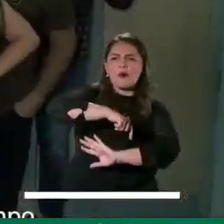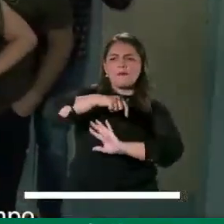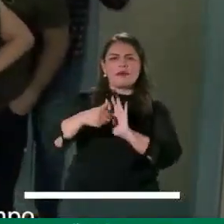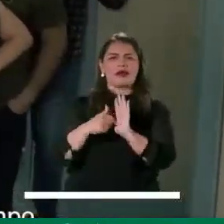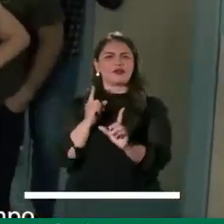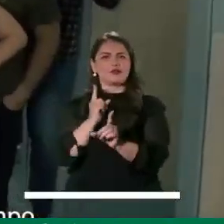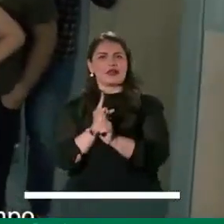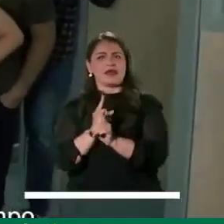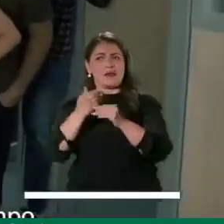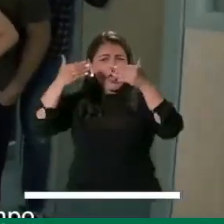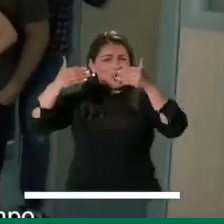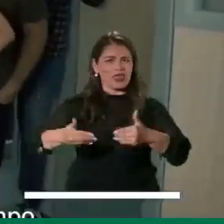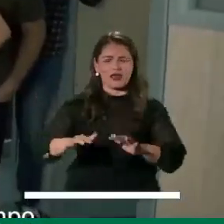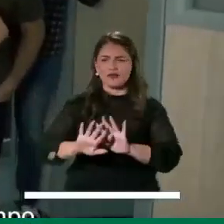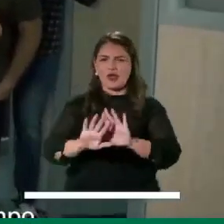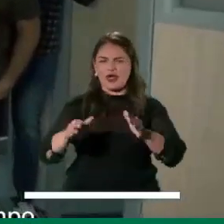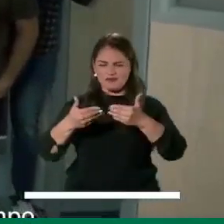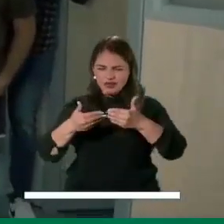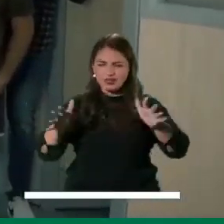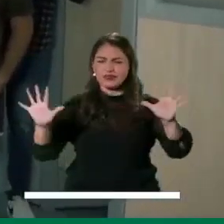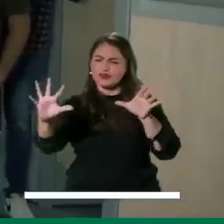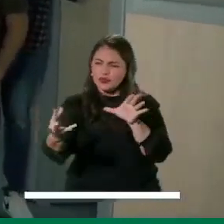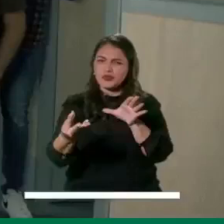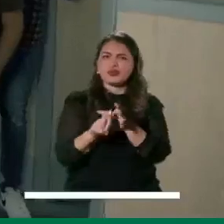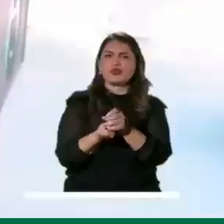una atención oportuna por mucho tiempo.